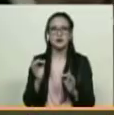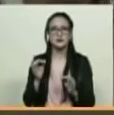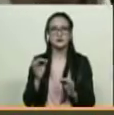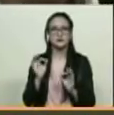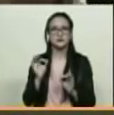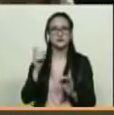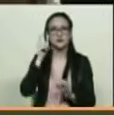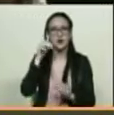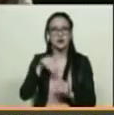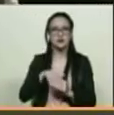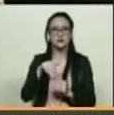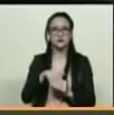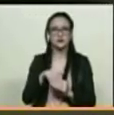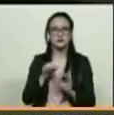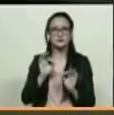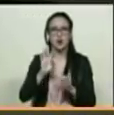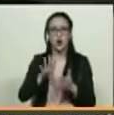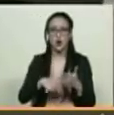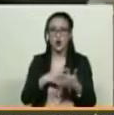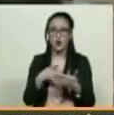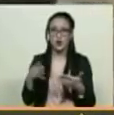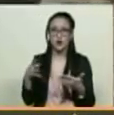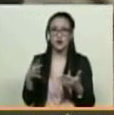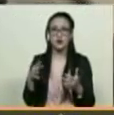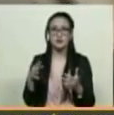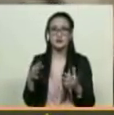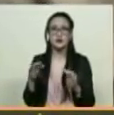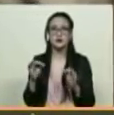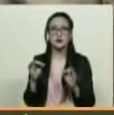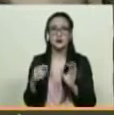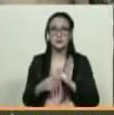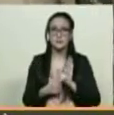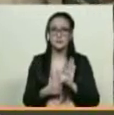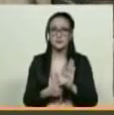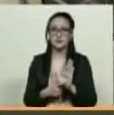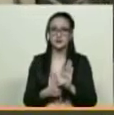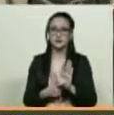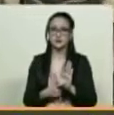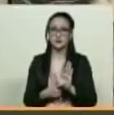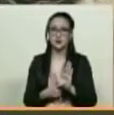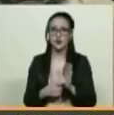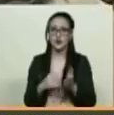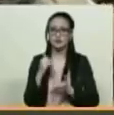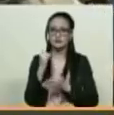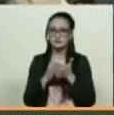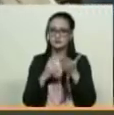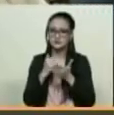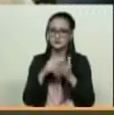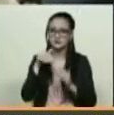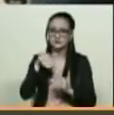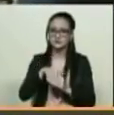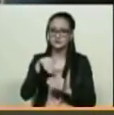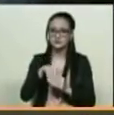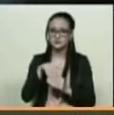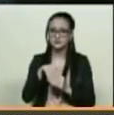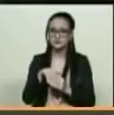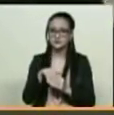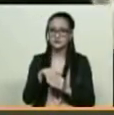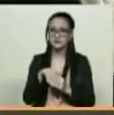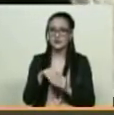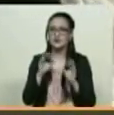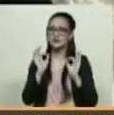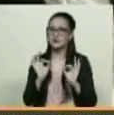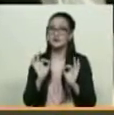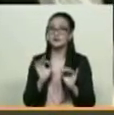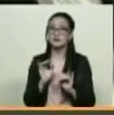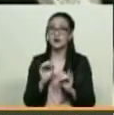Y este cronograma implicó también la presentación del registro electoral definitivo con el cual se